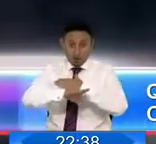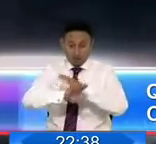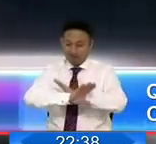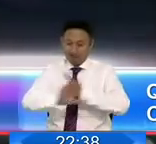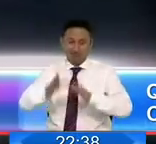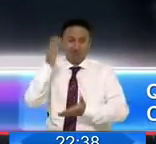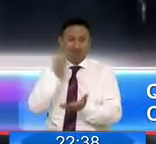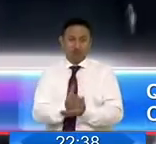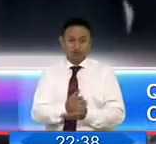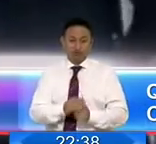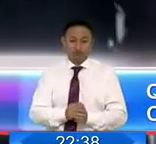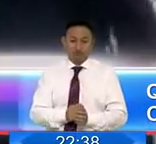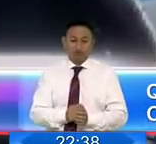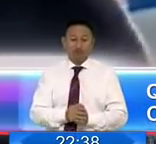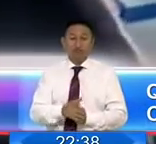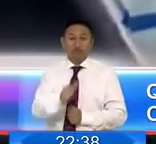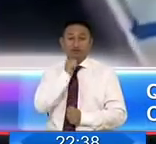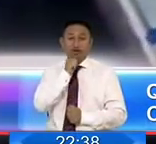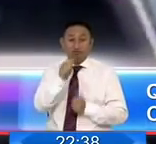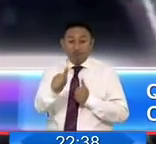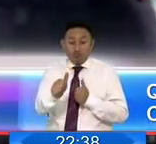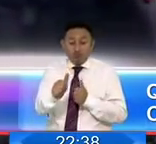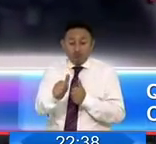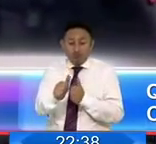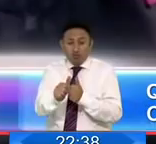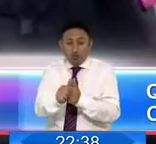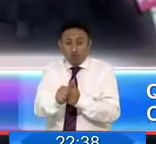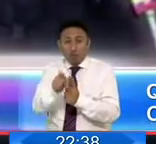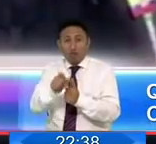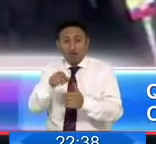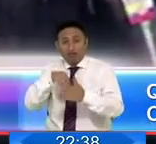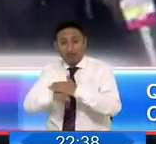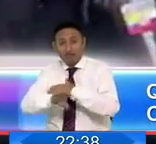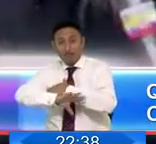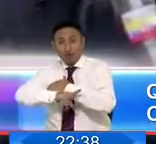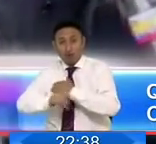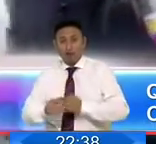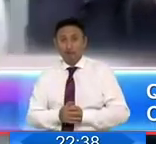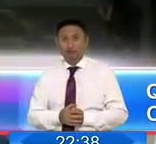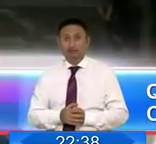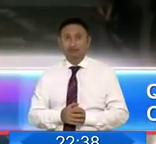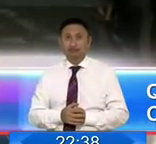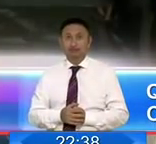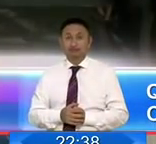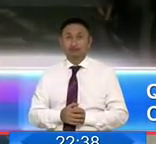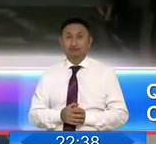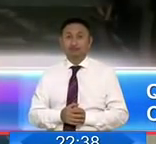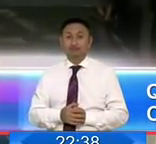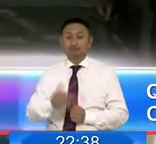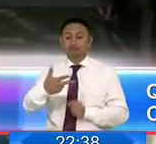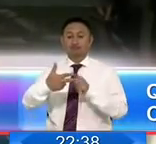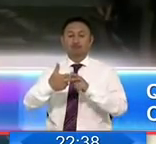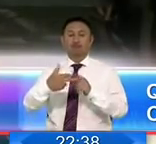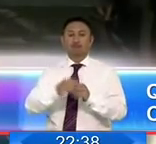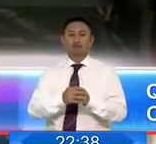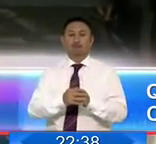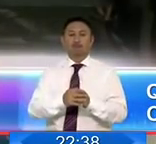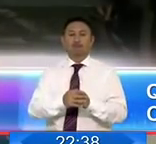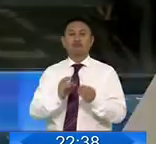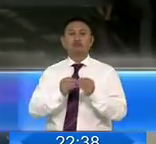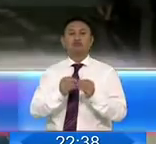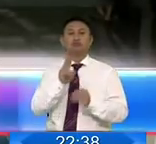planificado. Solo faltaban unos cuantos metros para que los extranjeros ingresen a la panadería. Calibre 22, la misma